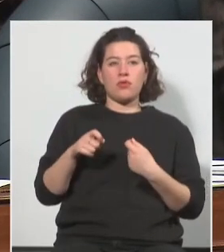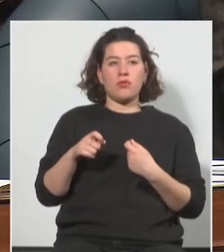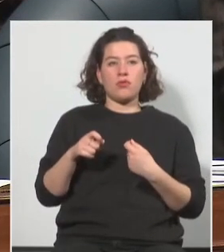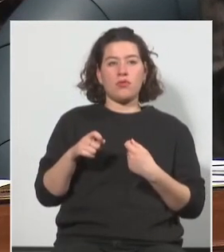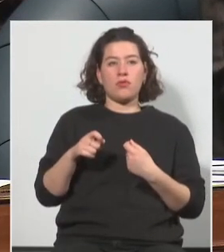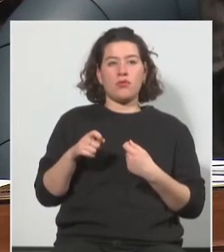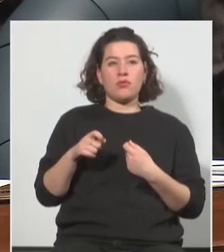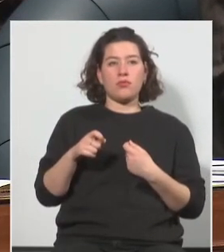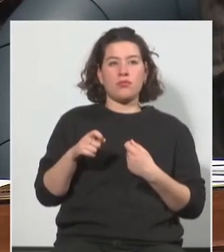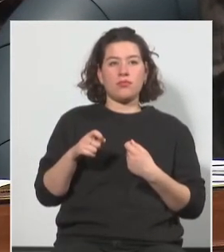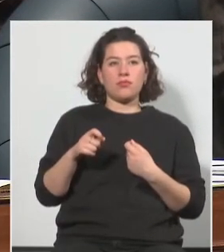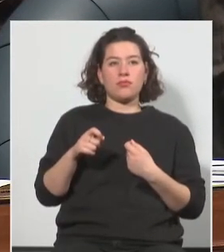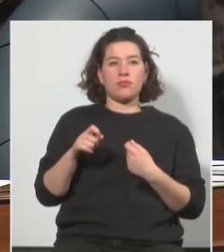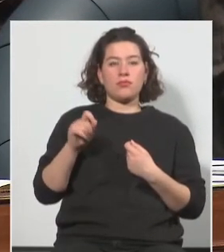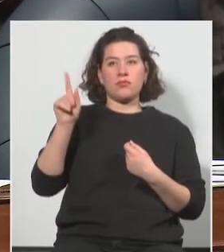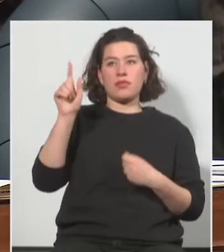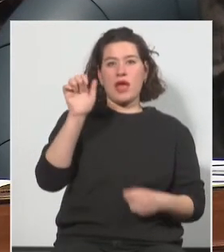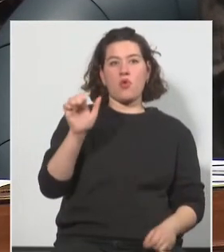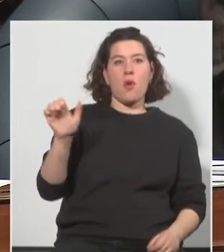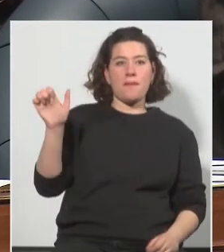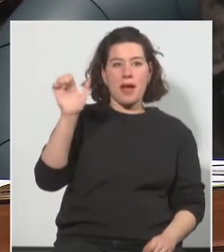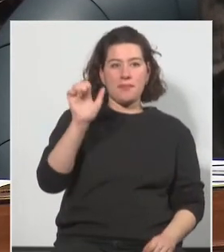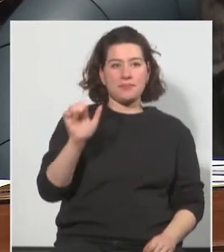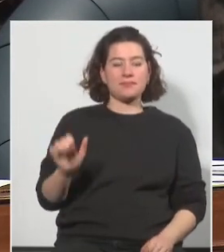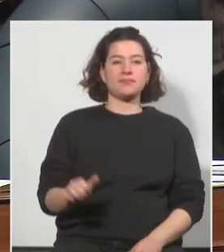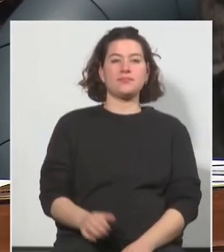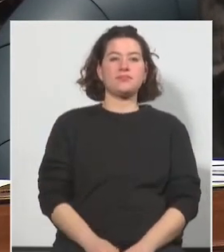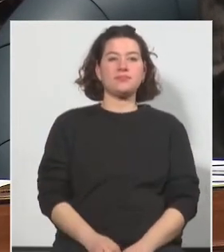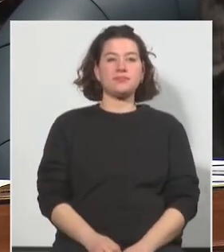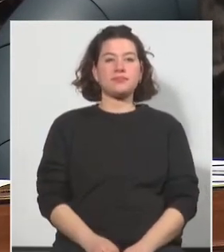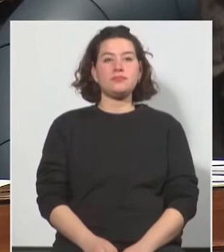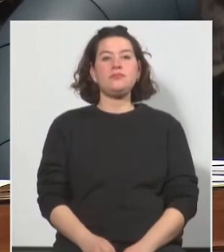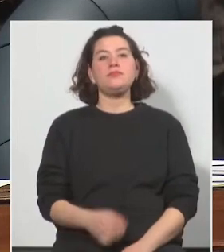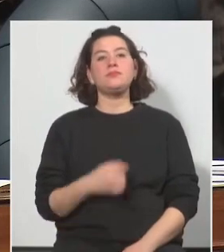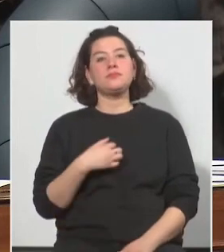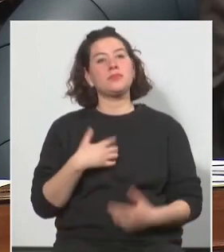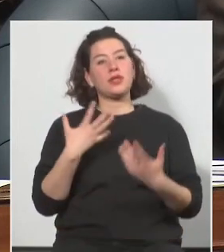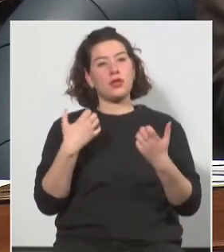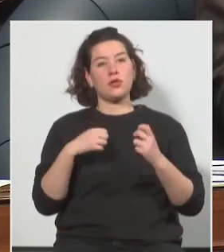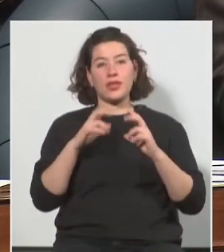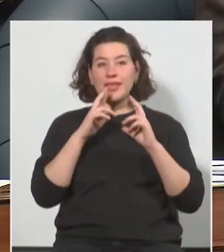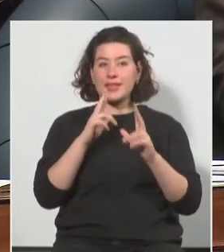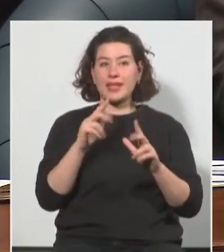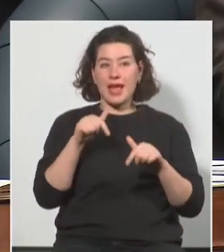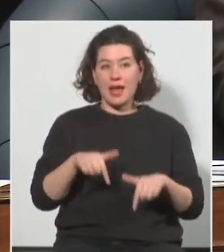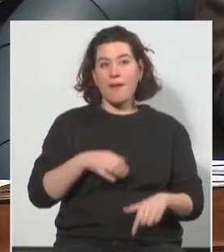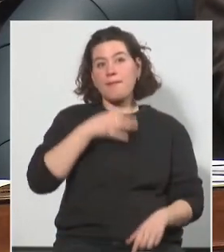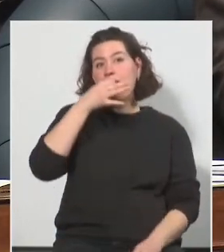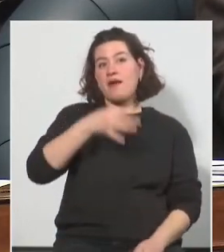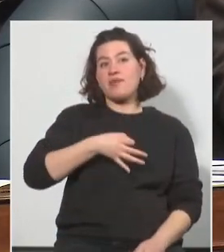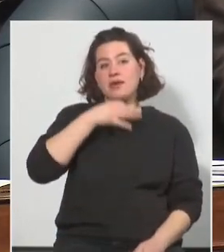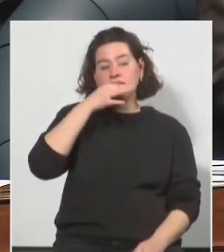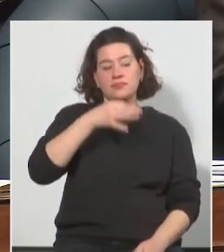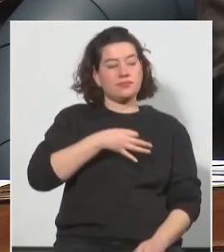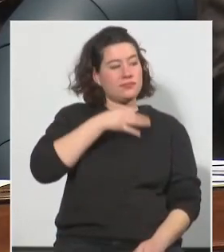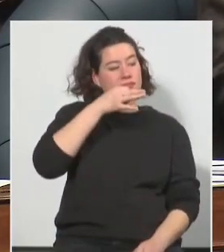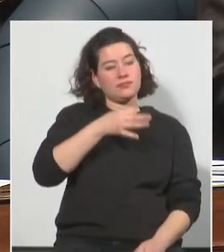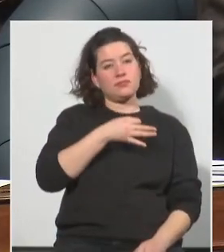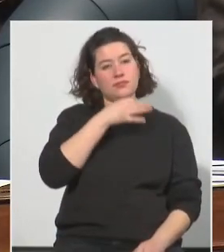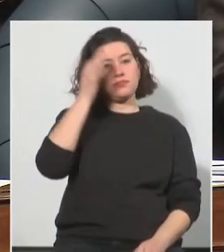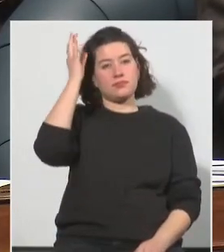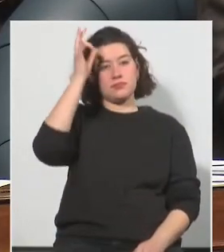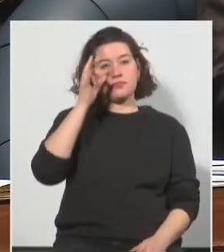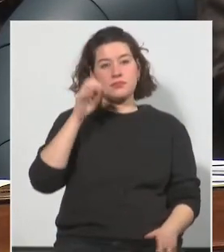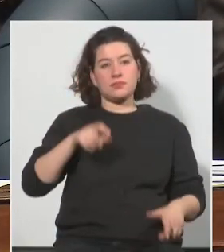consumo, que es Europa. Yo quiero resaltar las palabras dichas acá por el